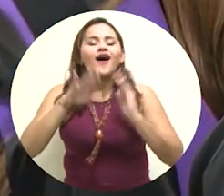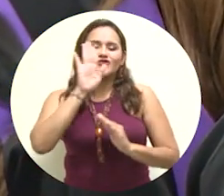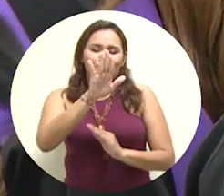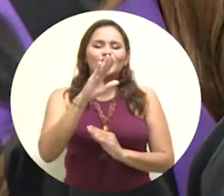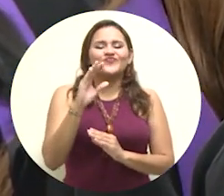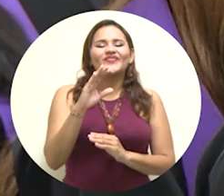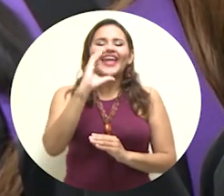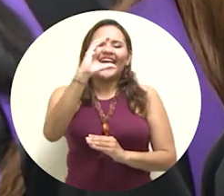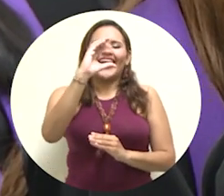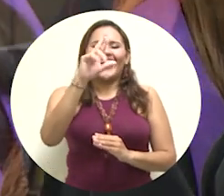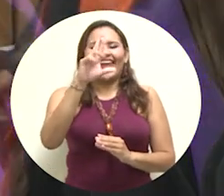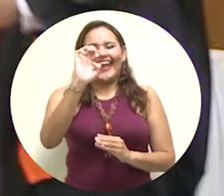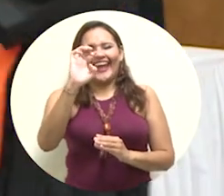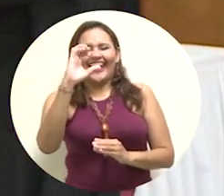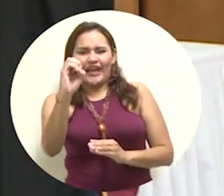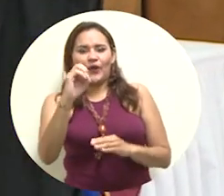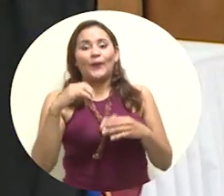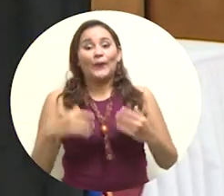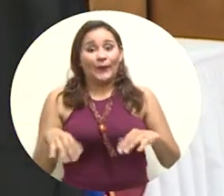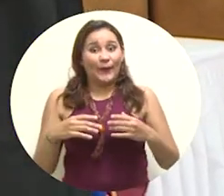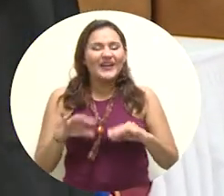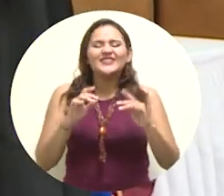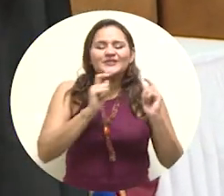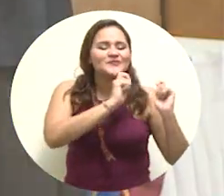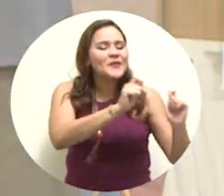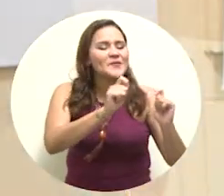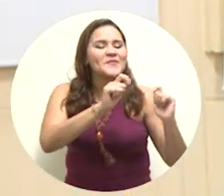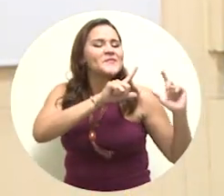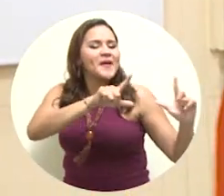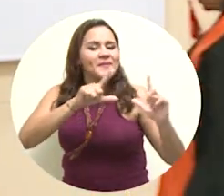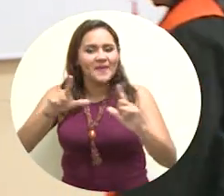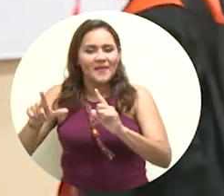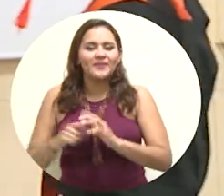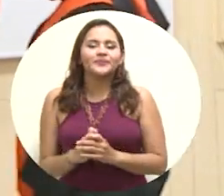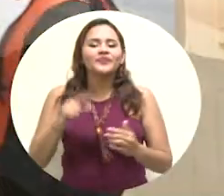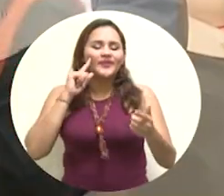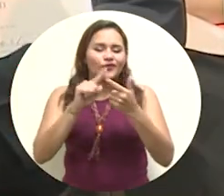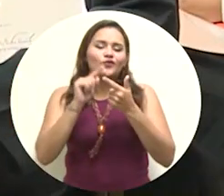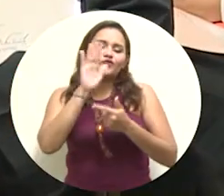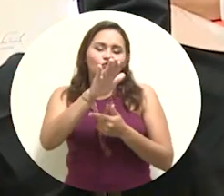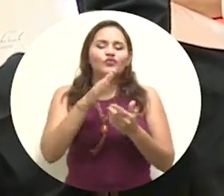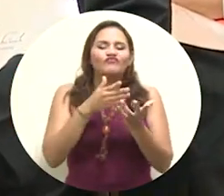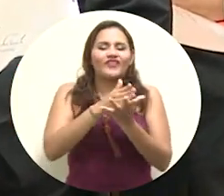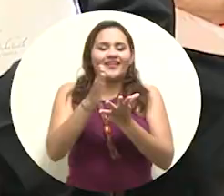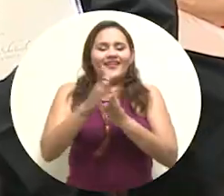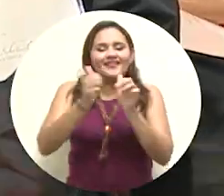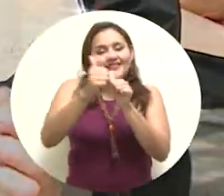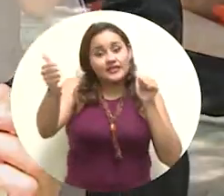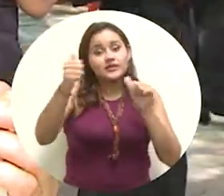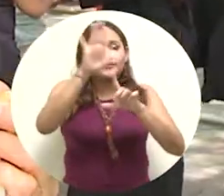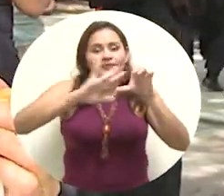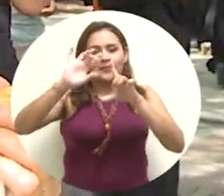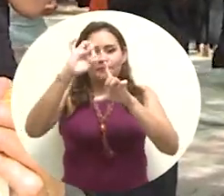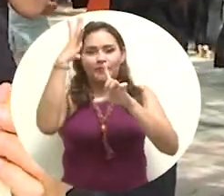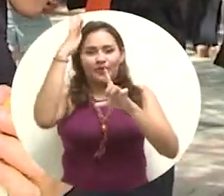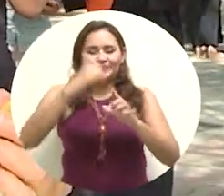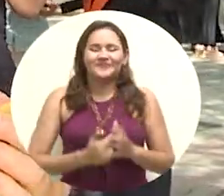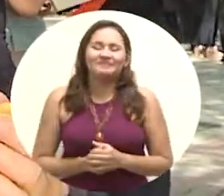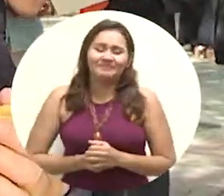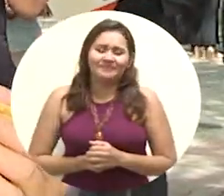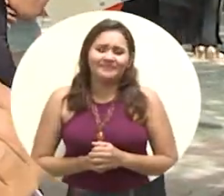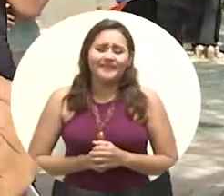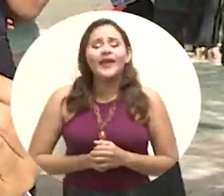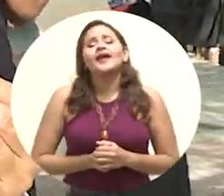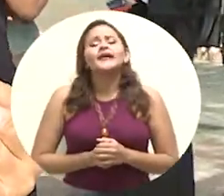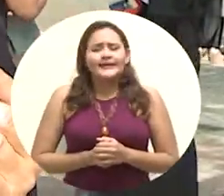a 170 estudiantes de los programas académicos desarrollados en la modalidad a distancia y virtual. Que es muy importante